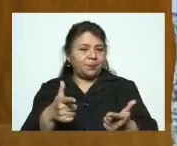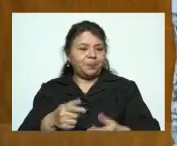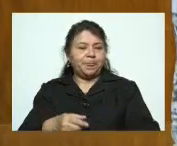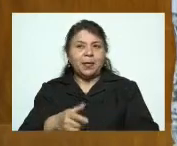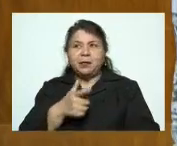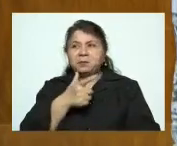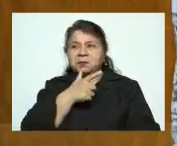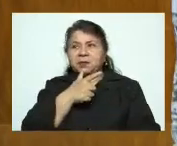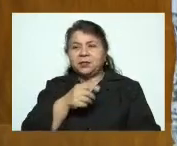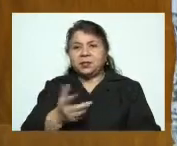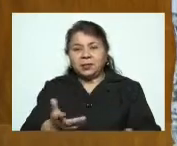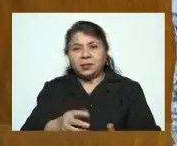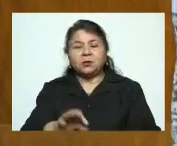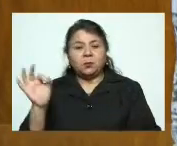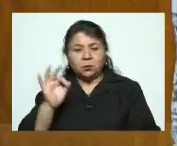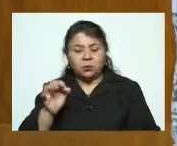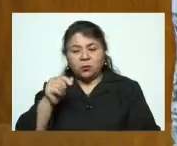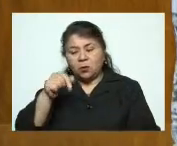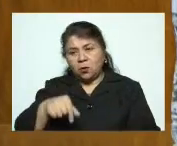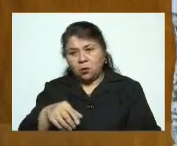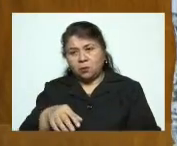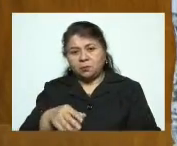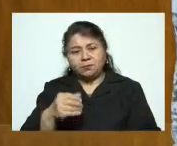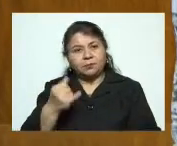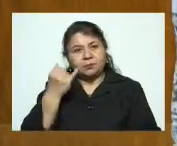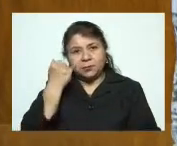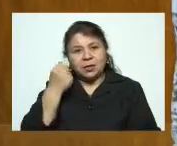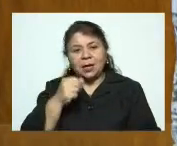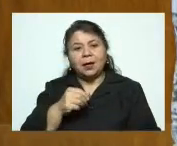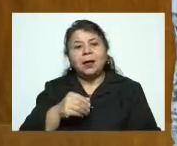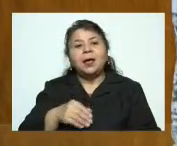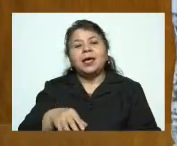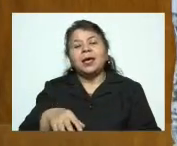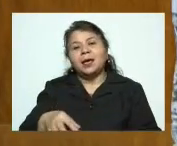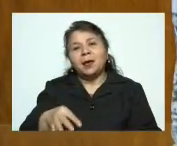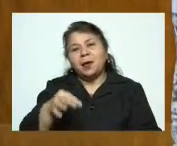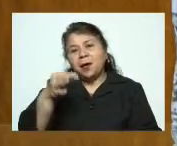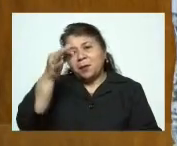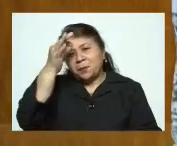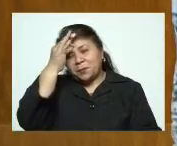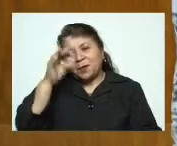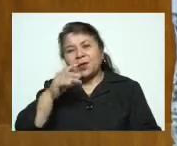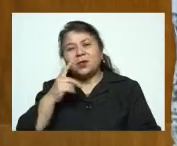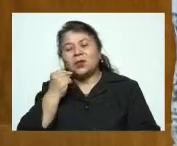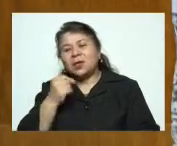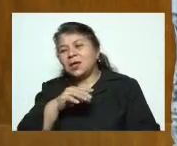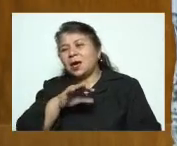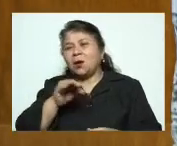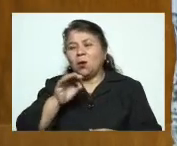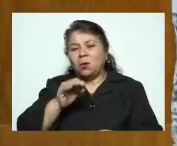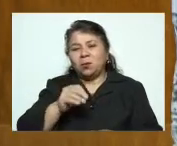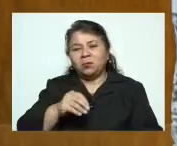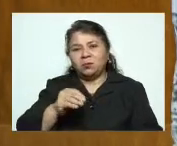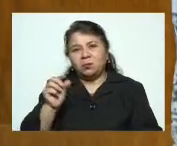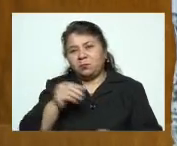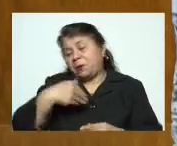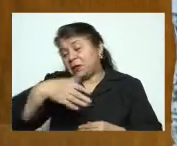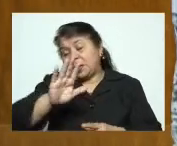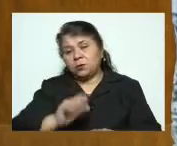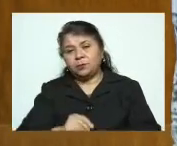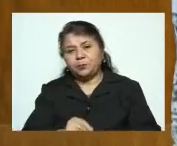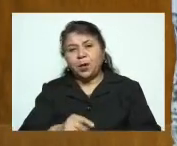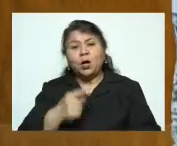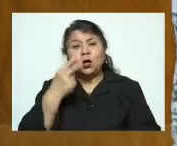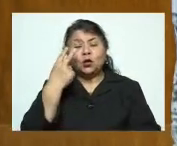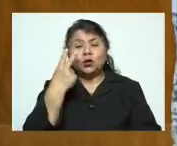mediodía, pasado mediodía de hoy, establecer 2 anuncios que son sumamente importantes. El primero